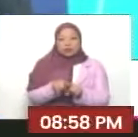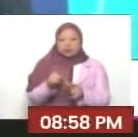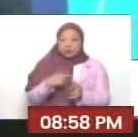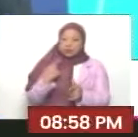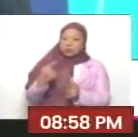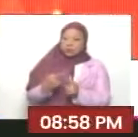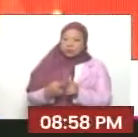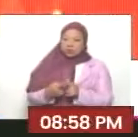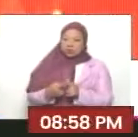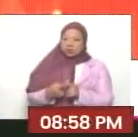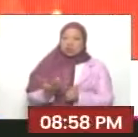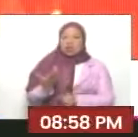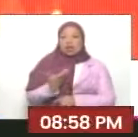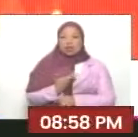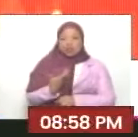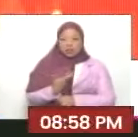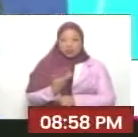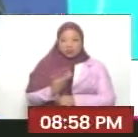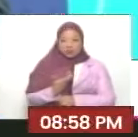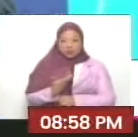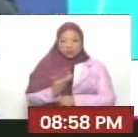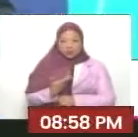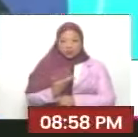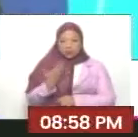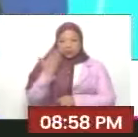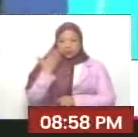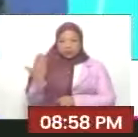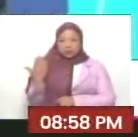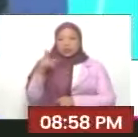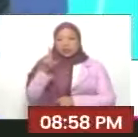al alcalde Farid Frajit.